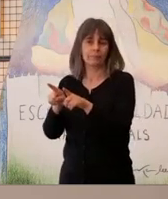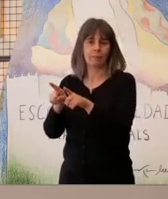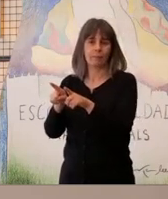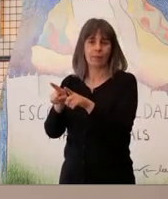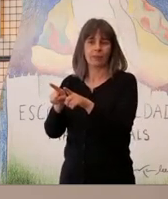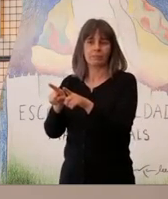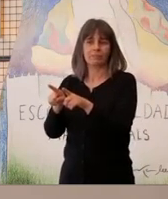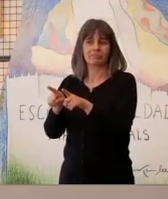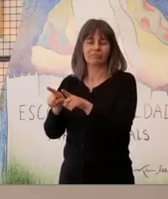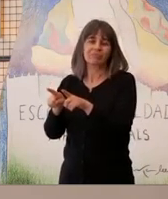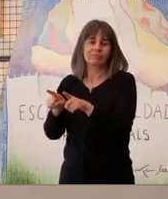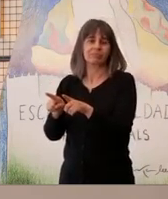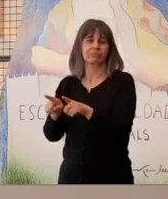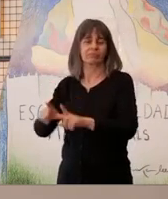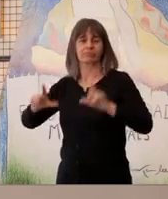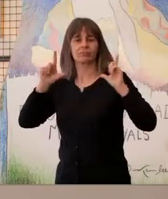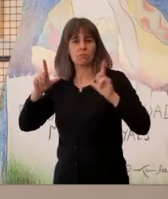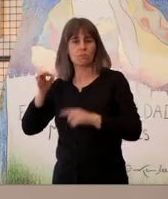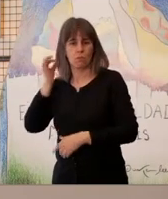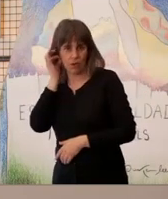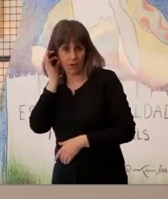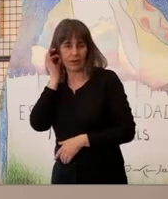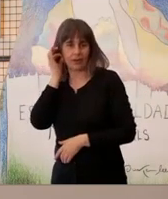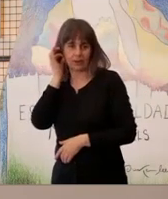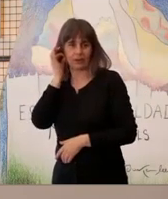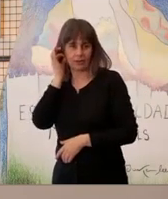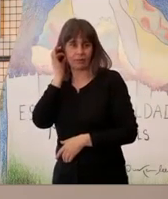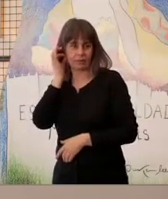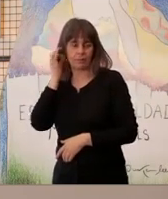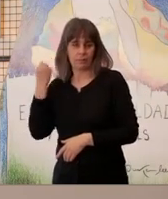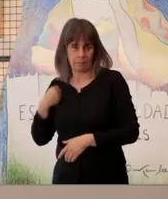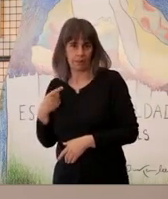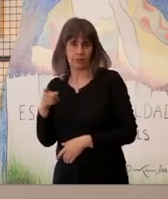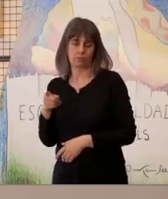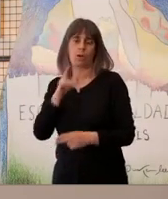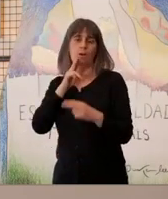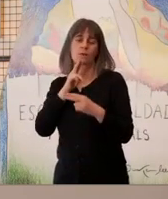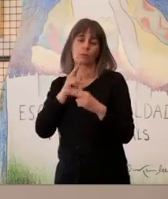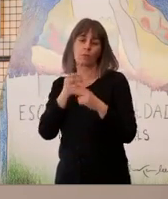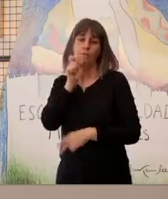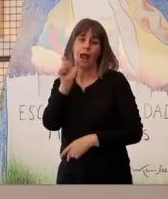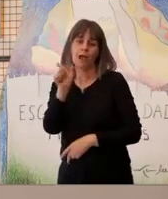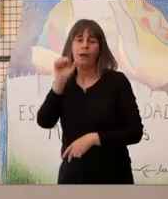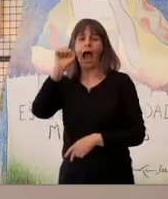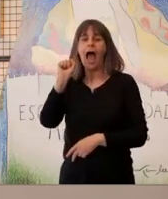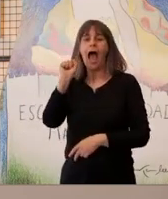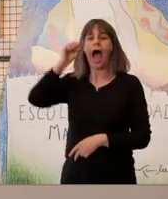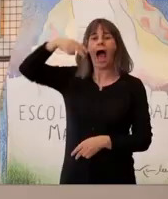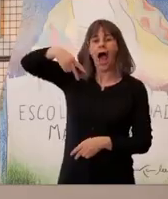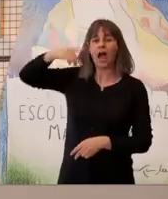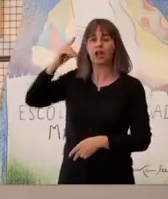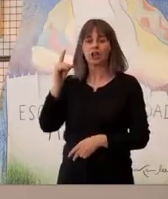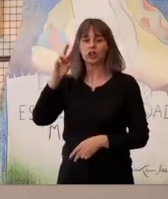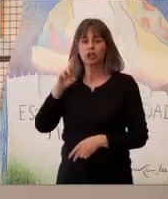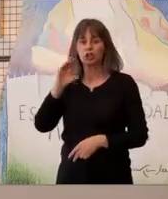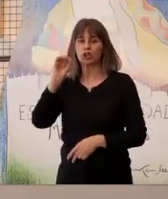palabra que estaba muy desprestigiada yo creo que tenemos que recuperar la androginia que es la reunión de ambas esferas